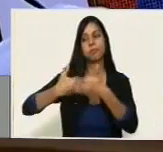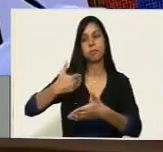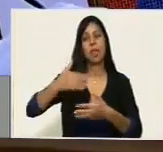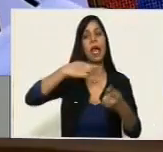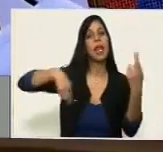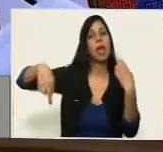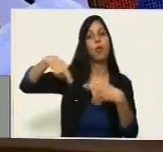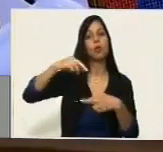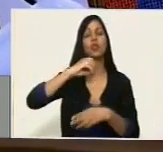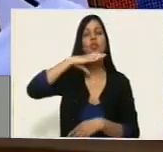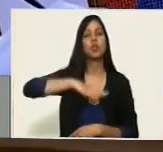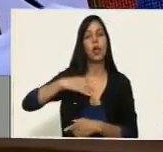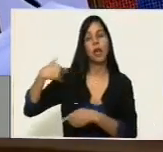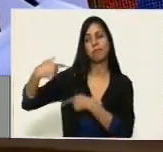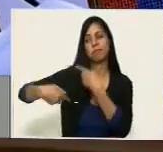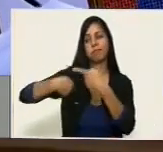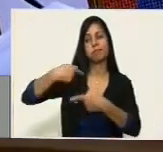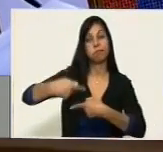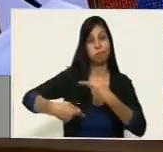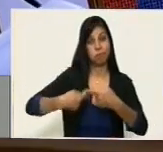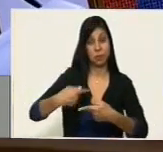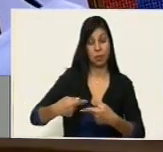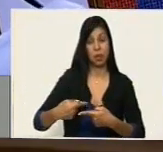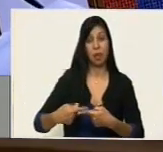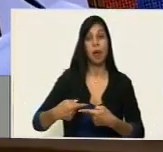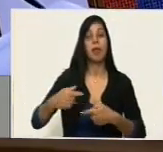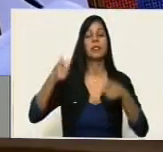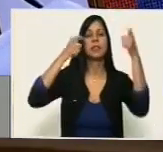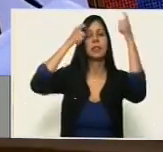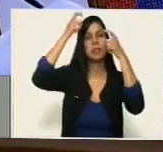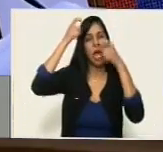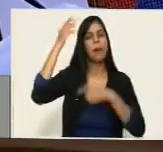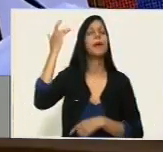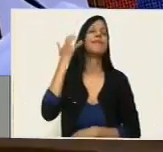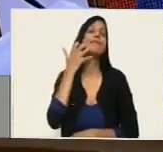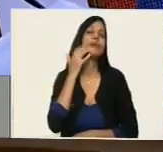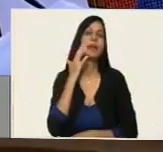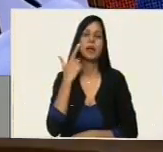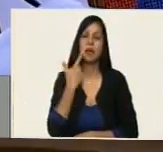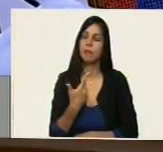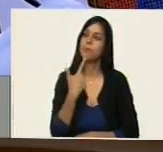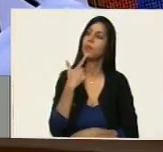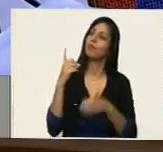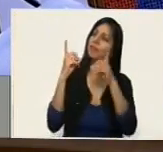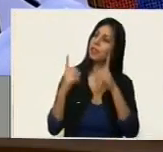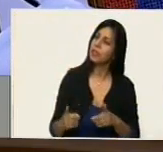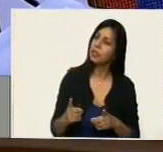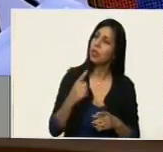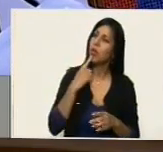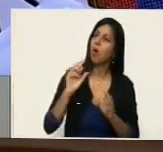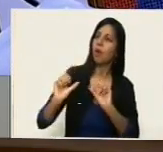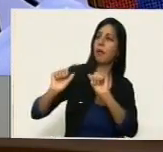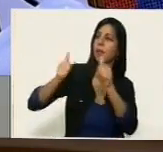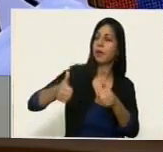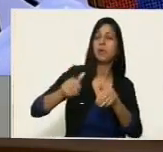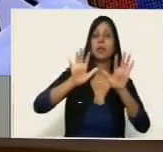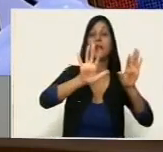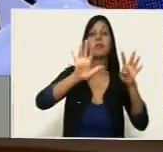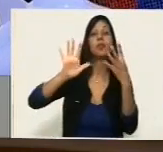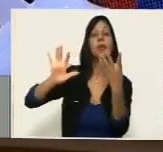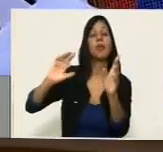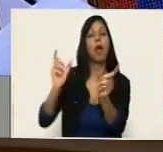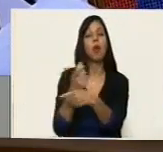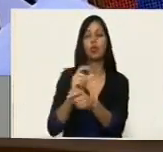bolivariano, durante el cual el comandante Hugo Chávez determinó el nuevo comienzo, el 19 de agosto del año